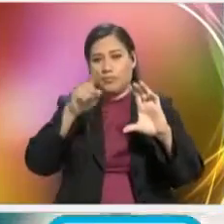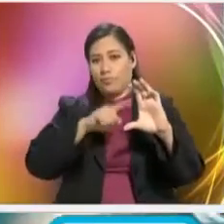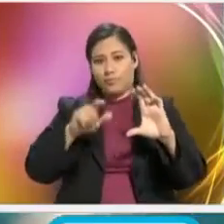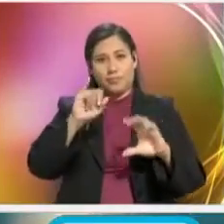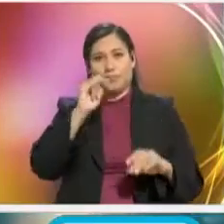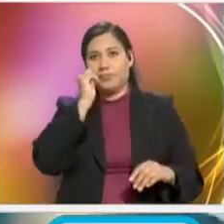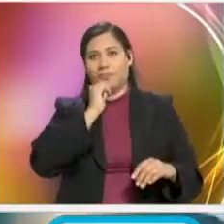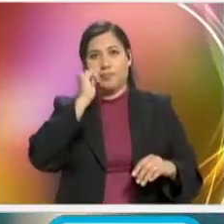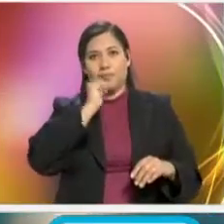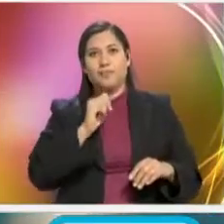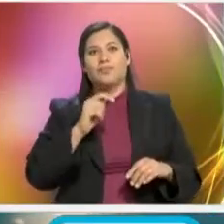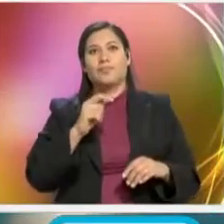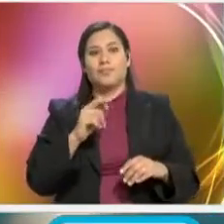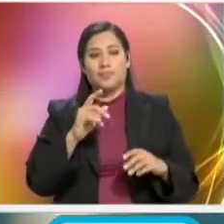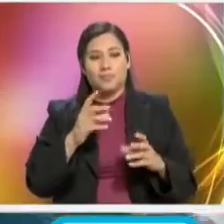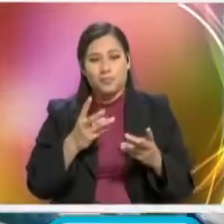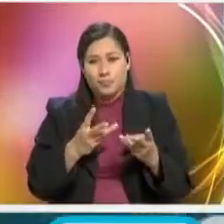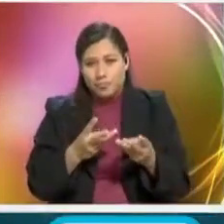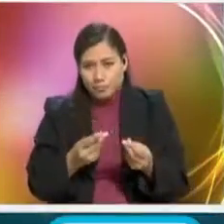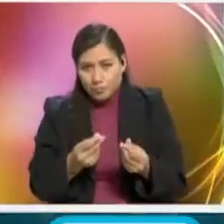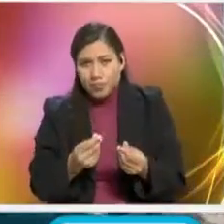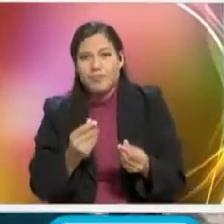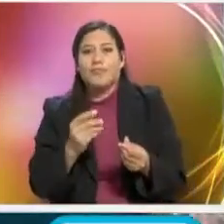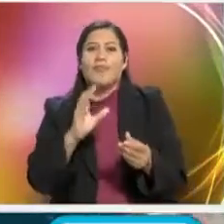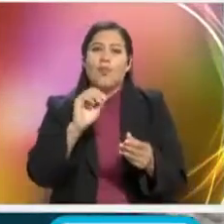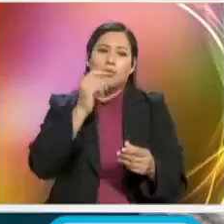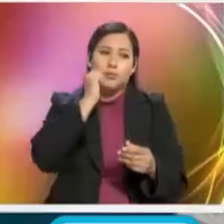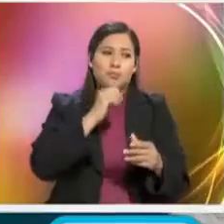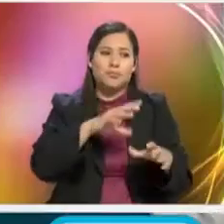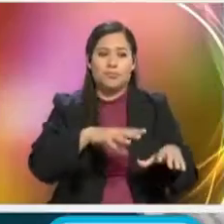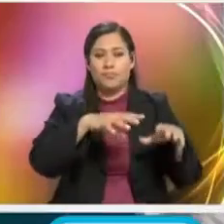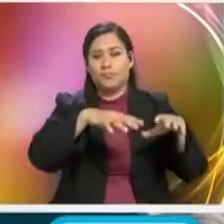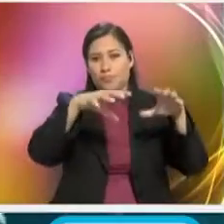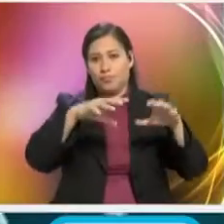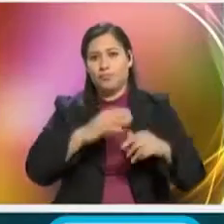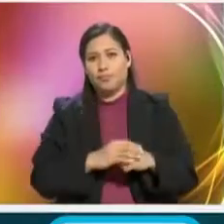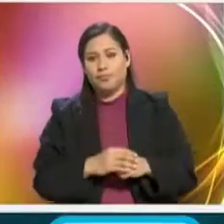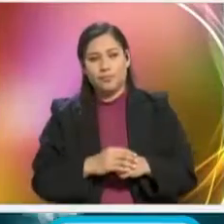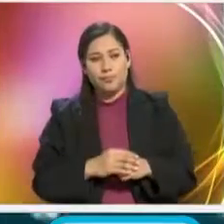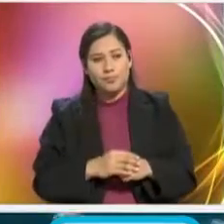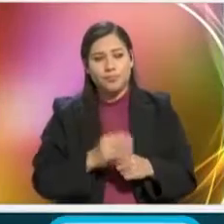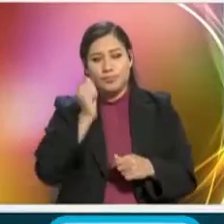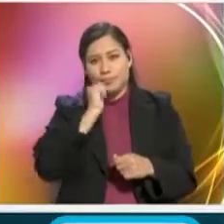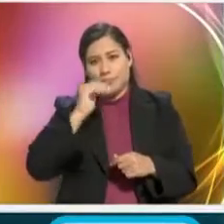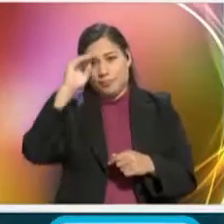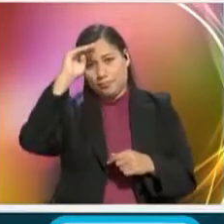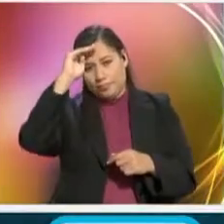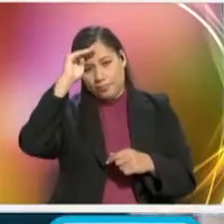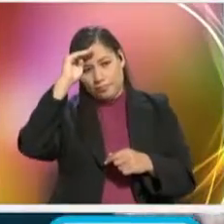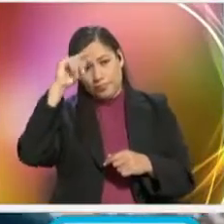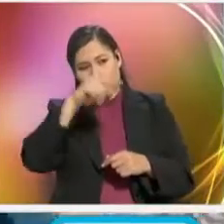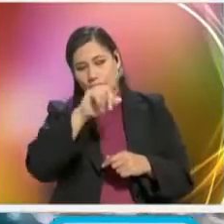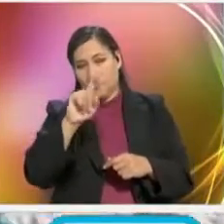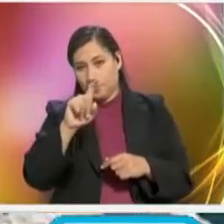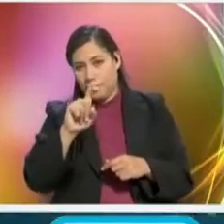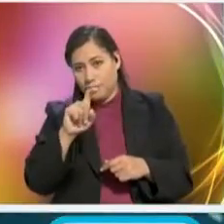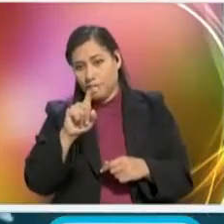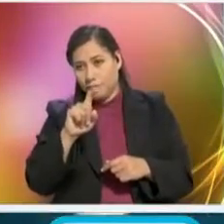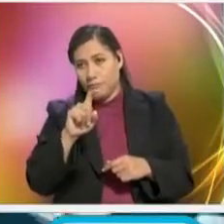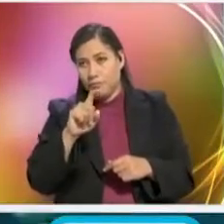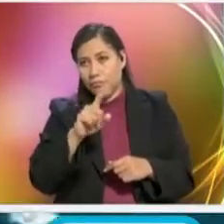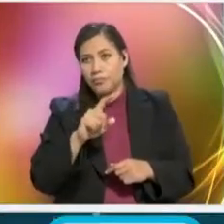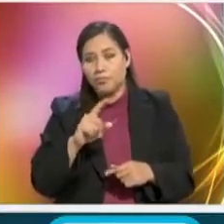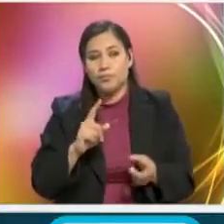todo el tiempo se está derritiendo y todo el tiempo se está acumulando, ¿no? Qué delicia. Entonces hay que pensar que estos son el agua en